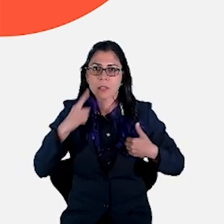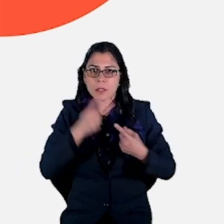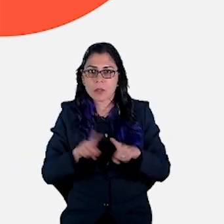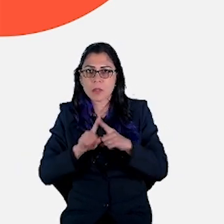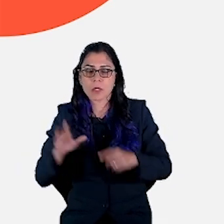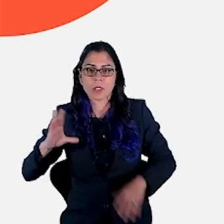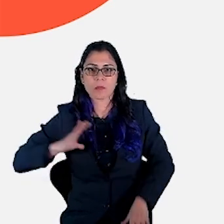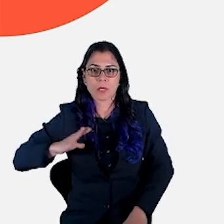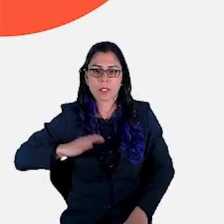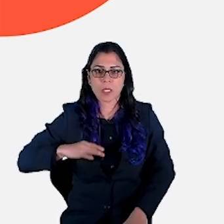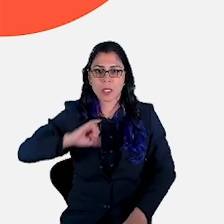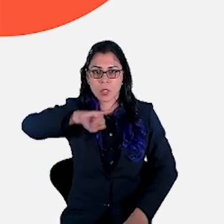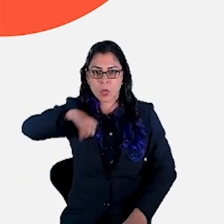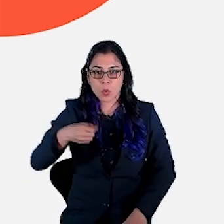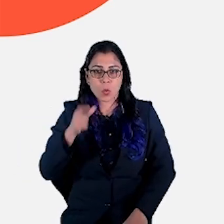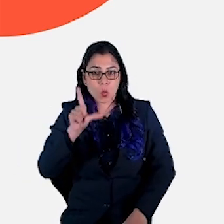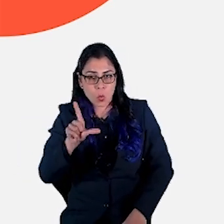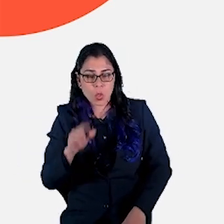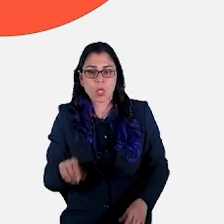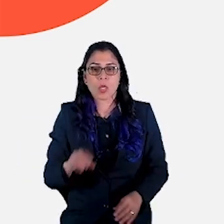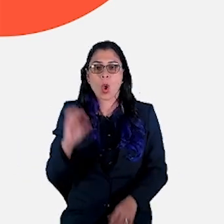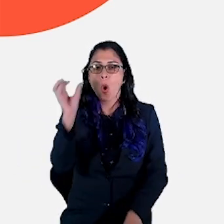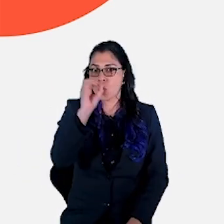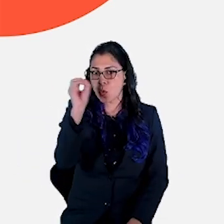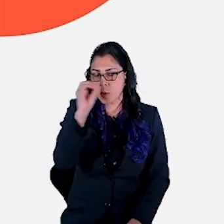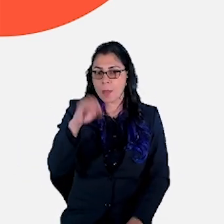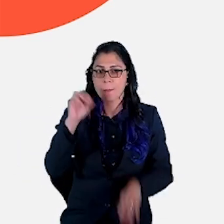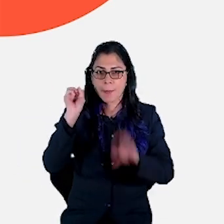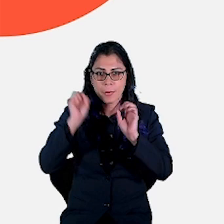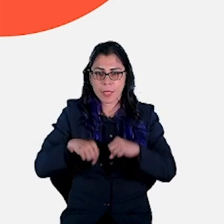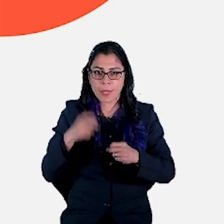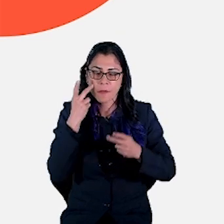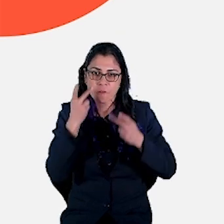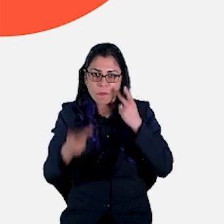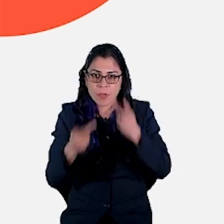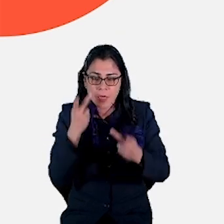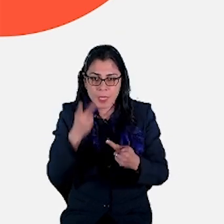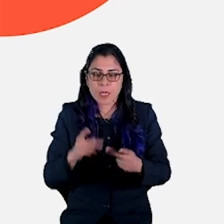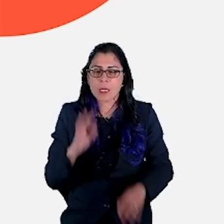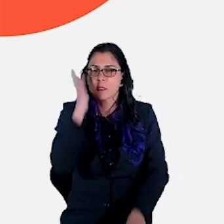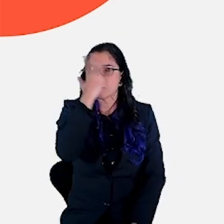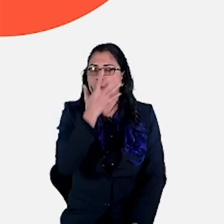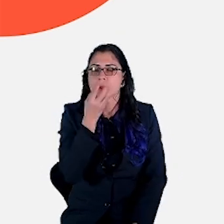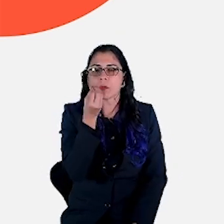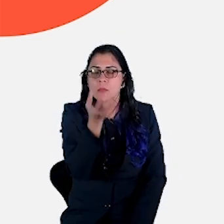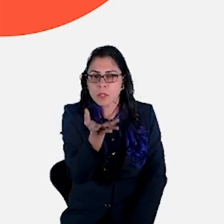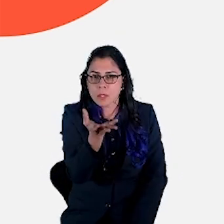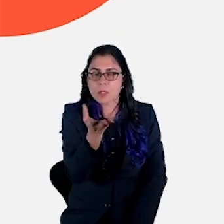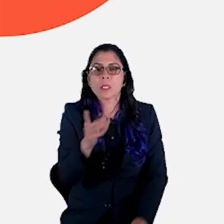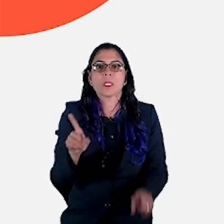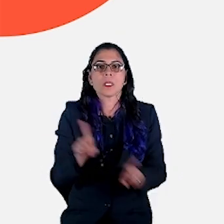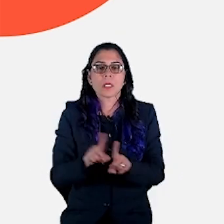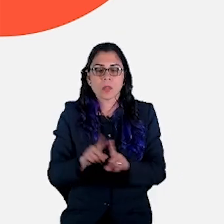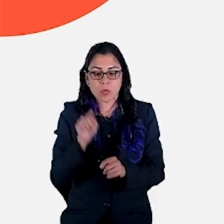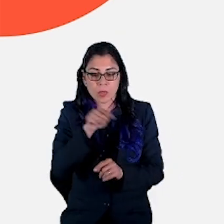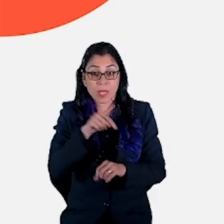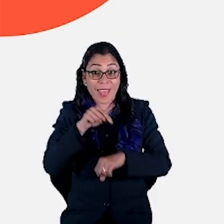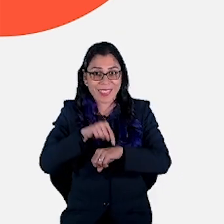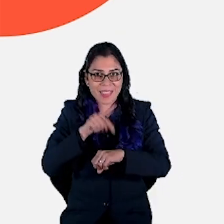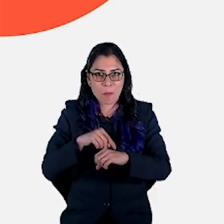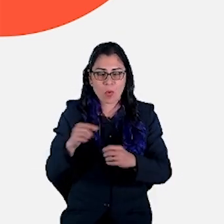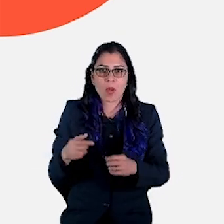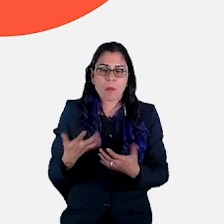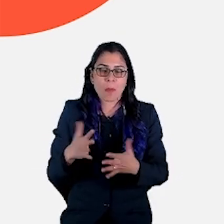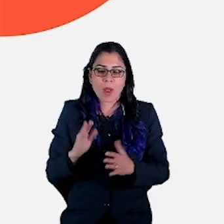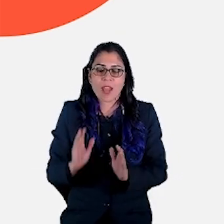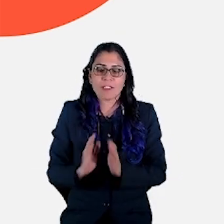vacación entre julio y octubre te permite ver la belleza que es la temporada de cacios como es la